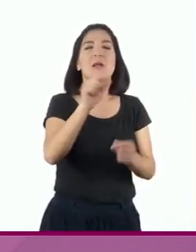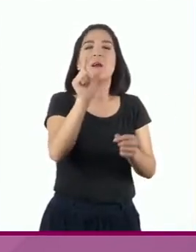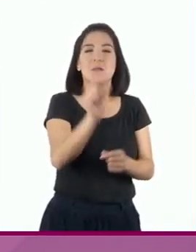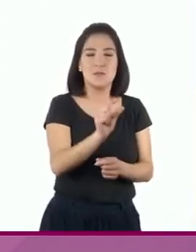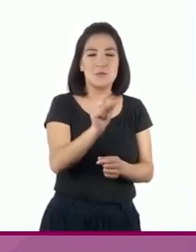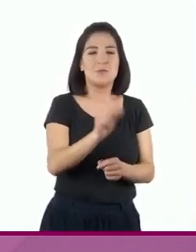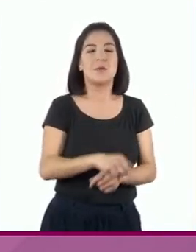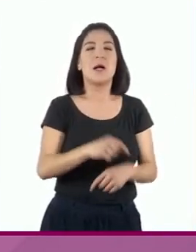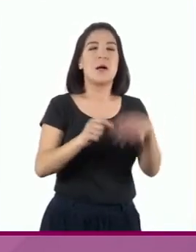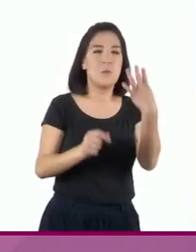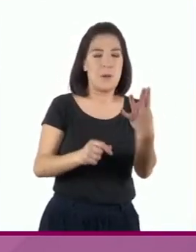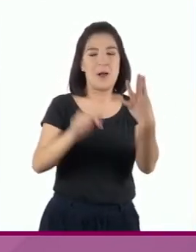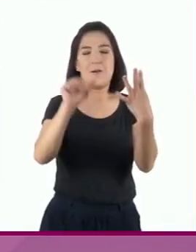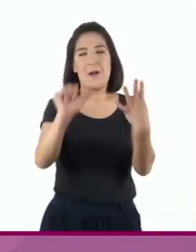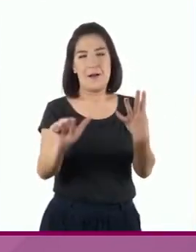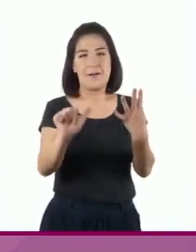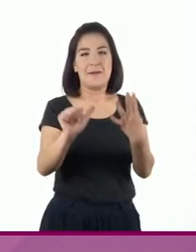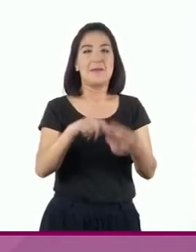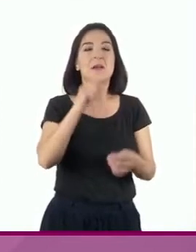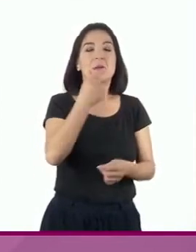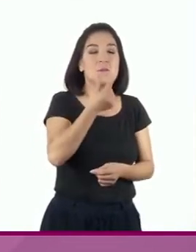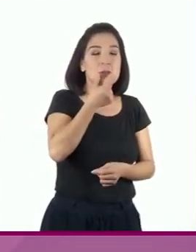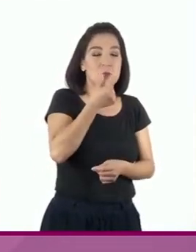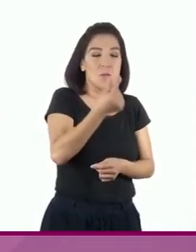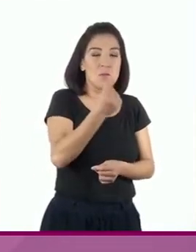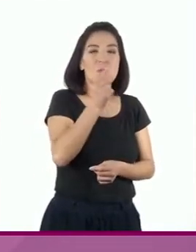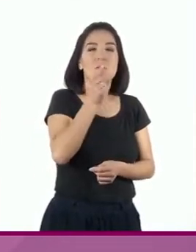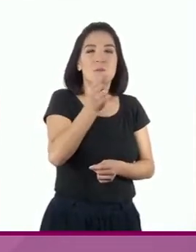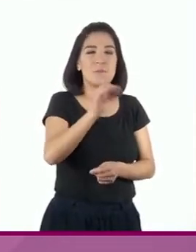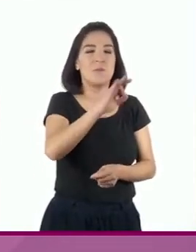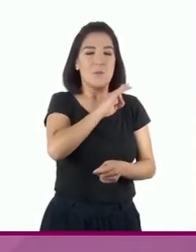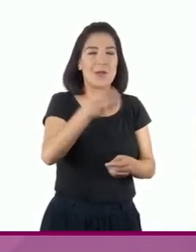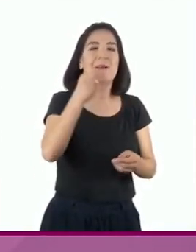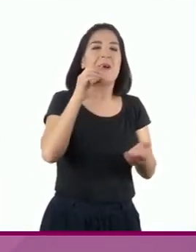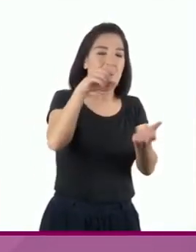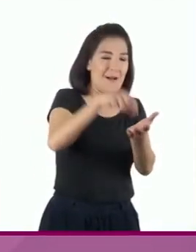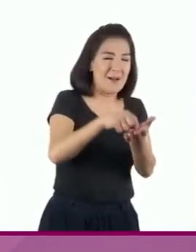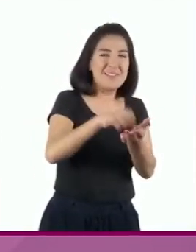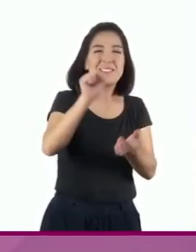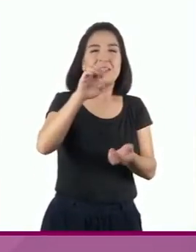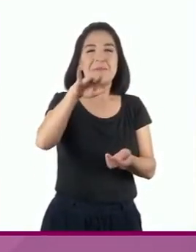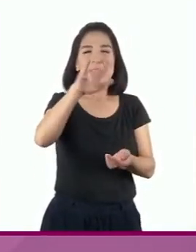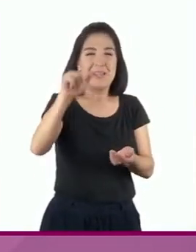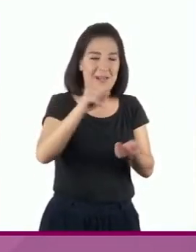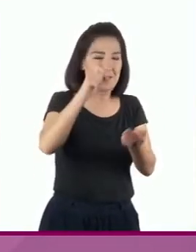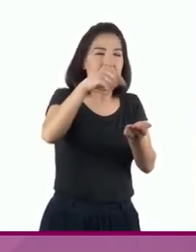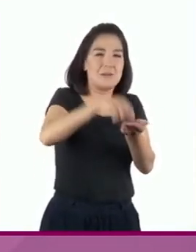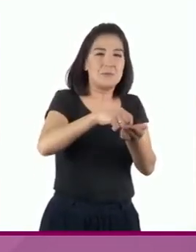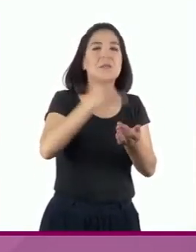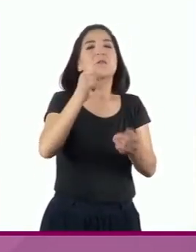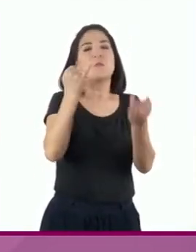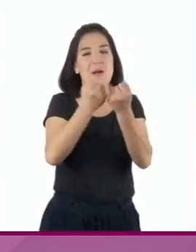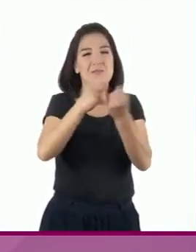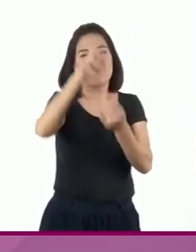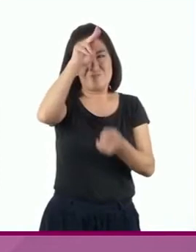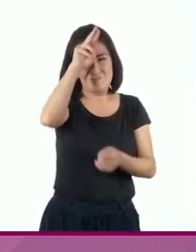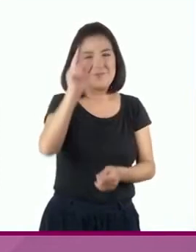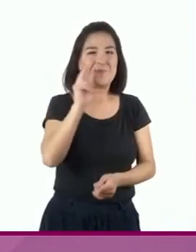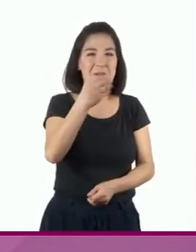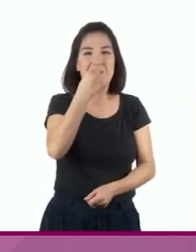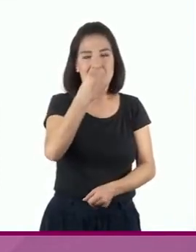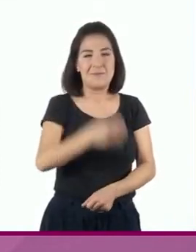al igual que de sus semillas. Y por último, pero no menos importante, el